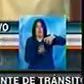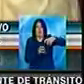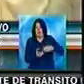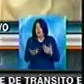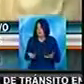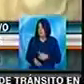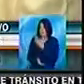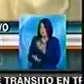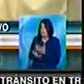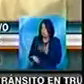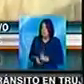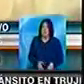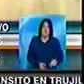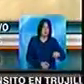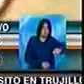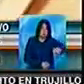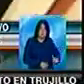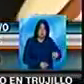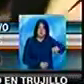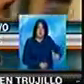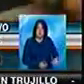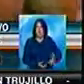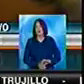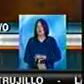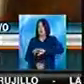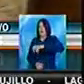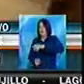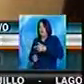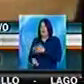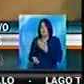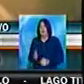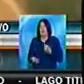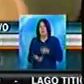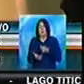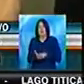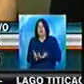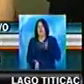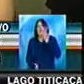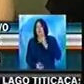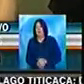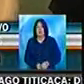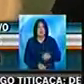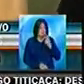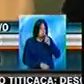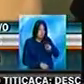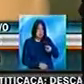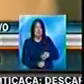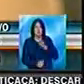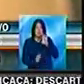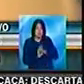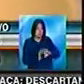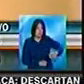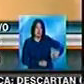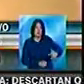Teniendo problemas con un sanitario o un caño, podemos pagar mucho más en nuestro recibo. Por ejemplo, vean este